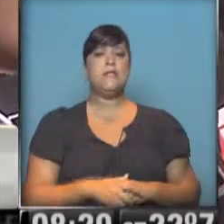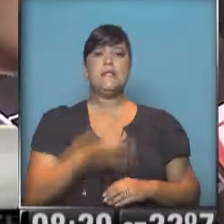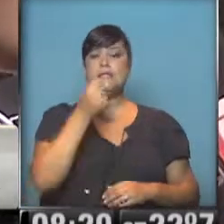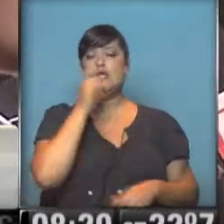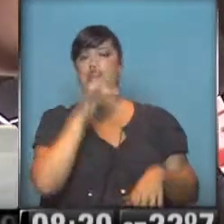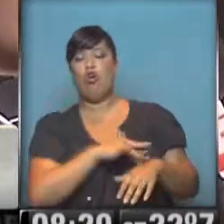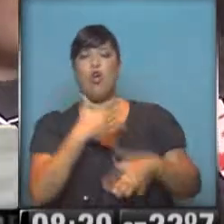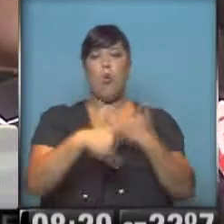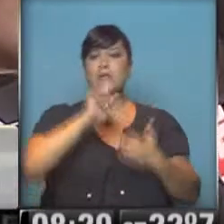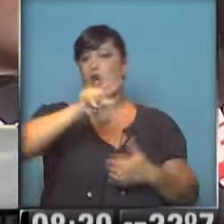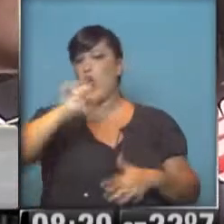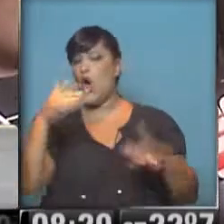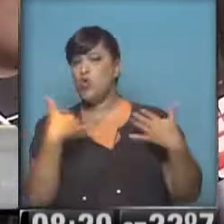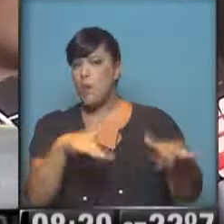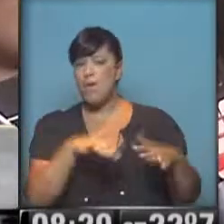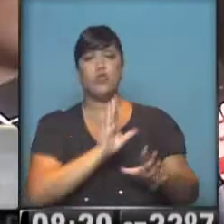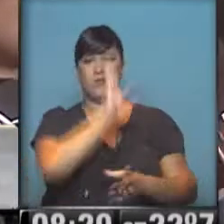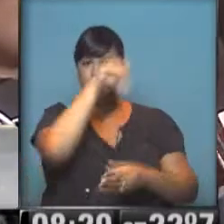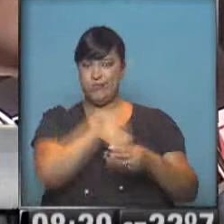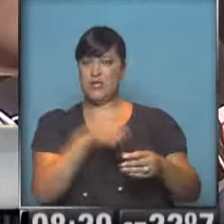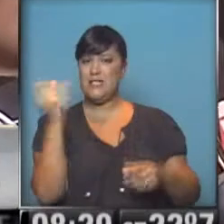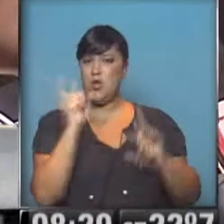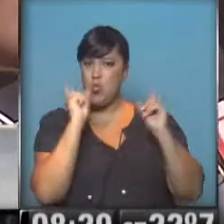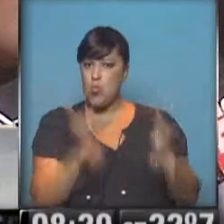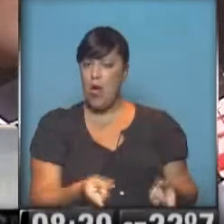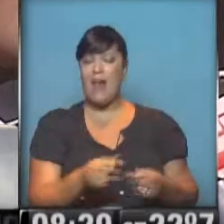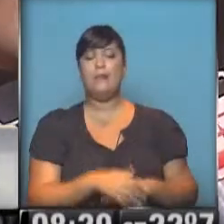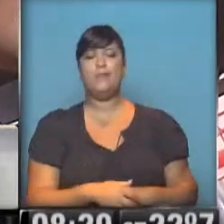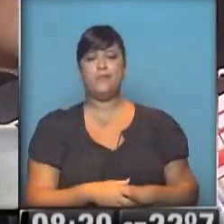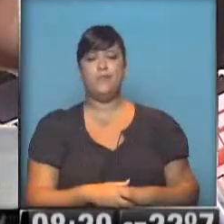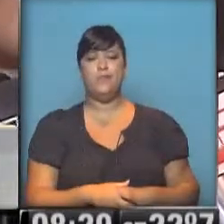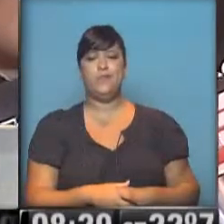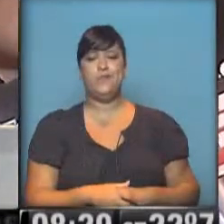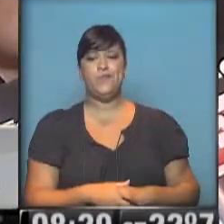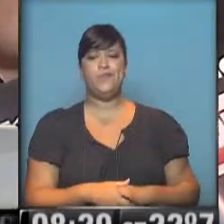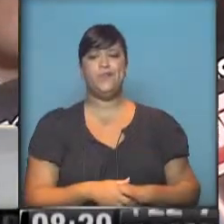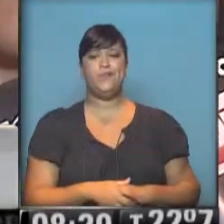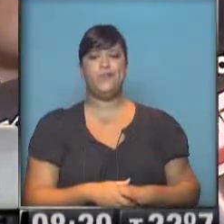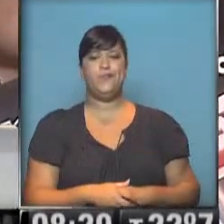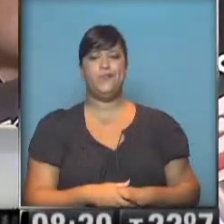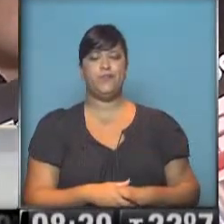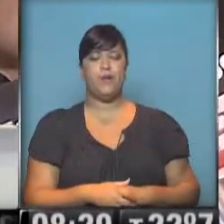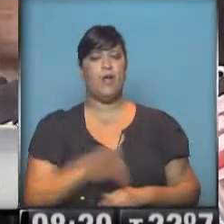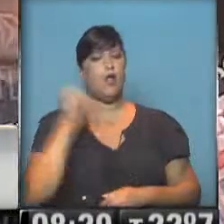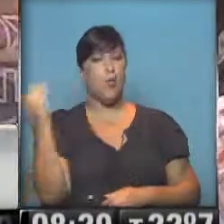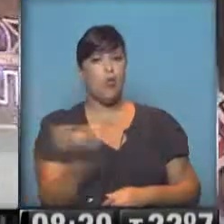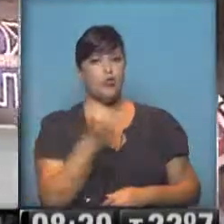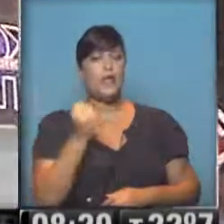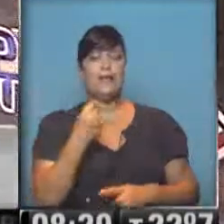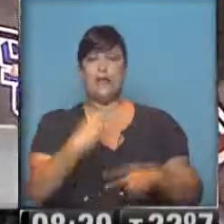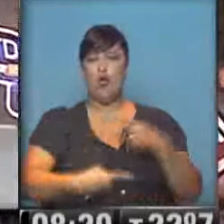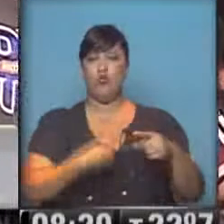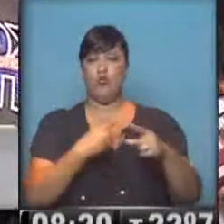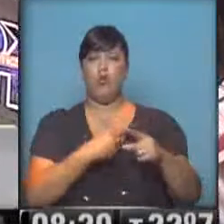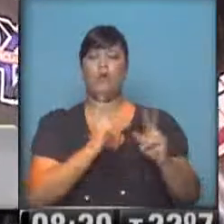y más allá de que tengamos la posibilidad de alternar, lo importante es que no se note y que siga la solidez del equipo. Bueno,